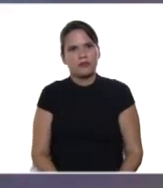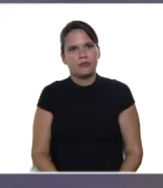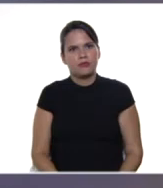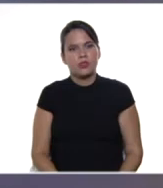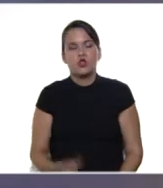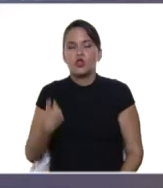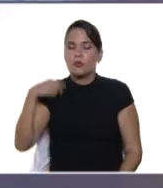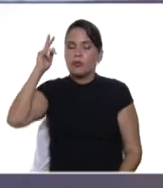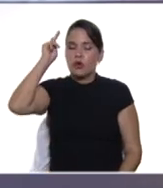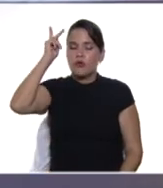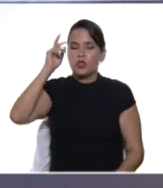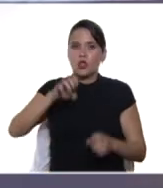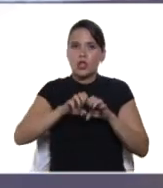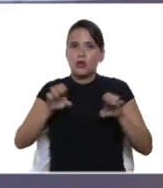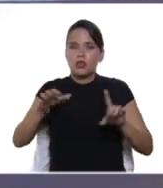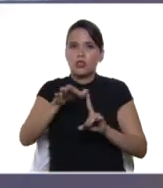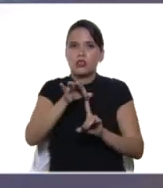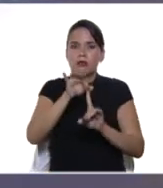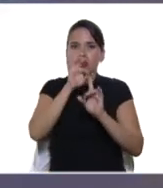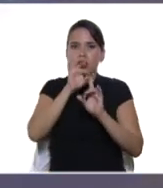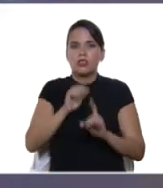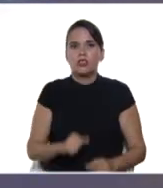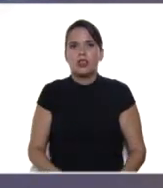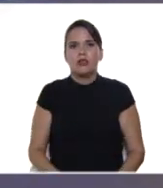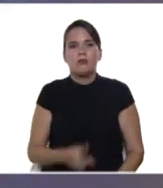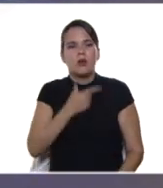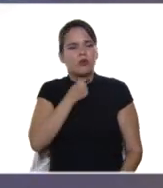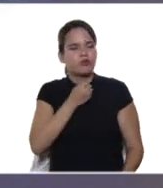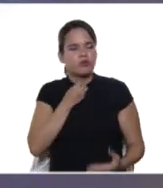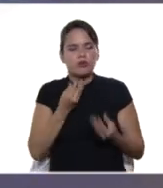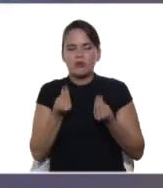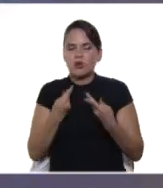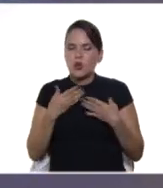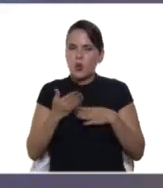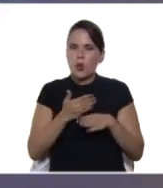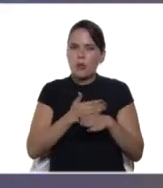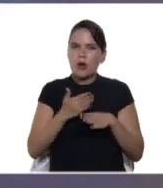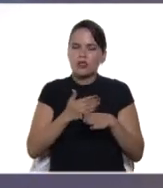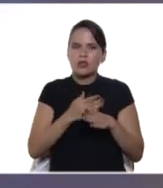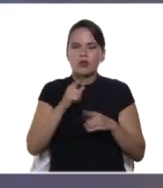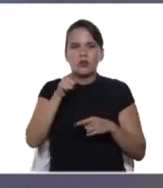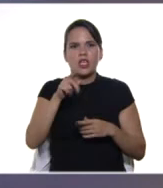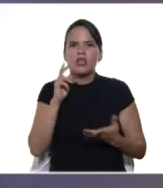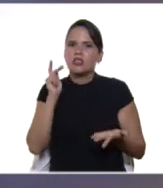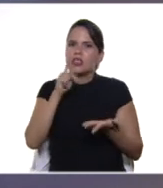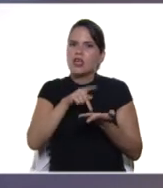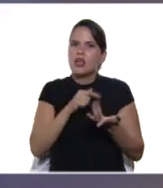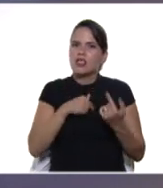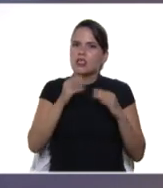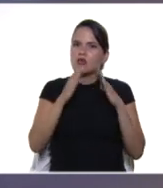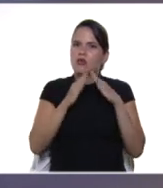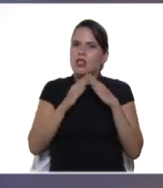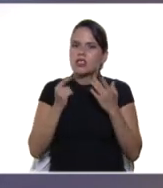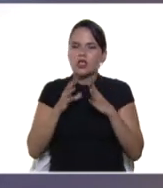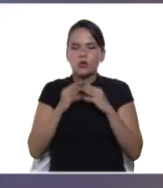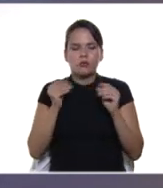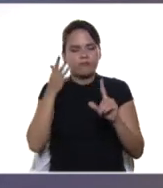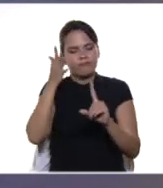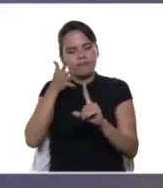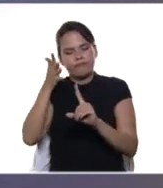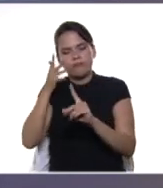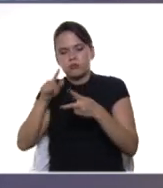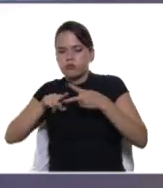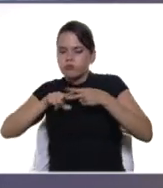Gouveia, profesora de Educación Especial, encantada de compartir con ustedes y llevar hasta sus hogares todas esas